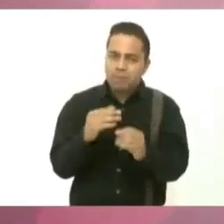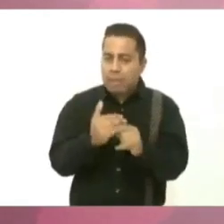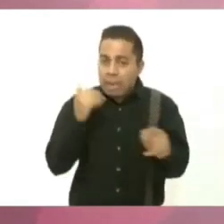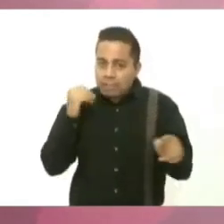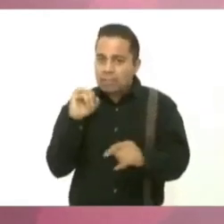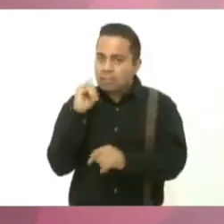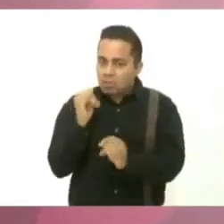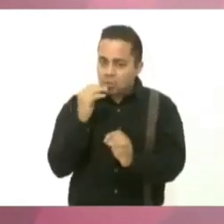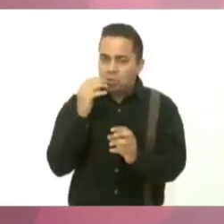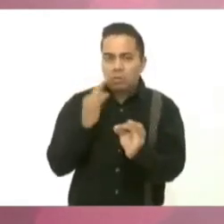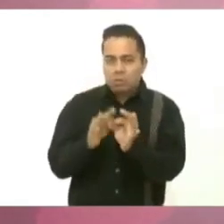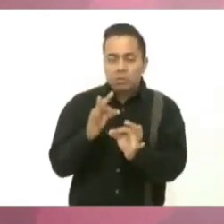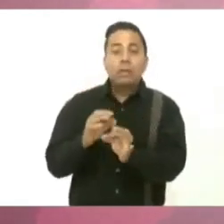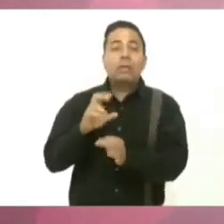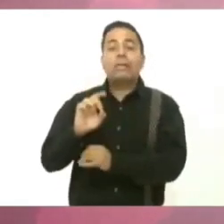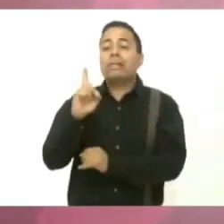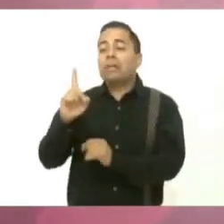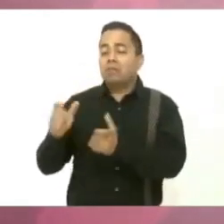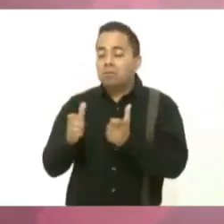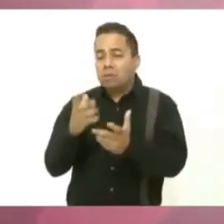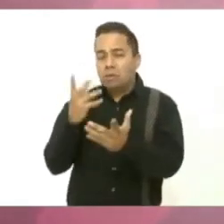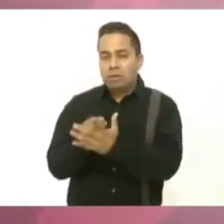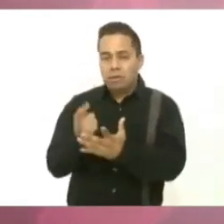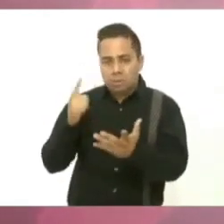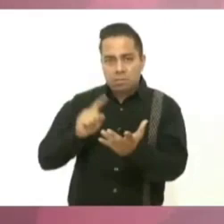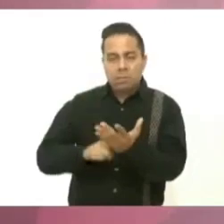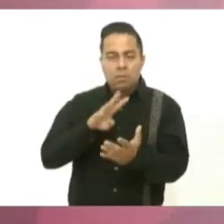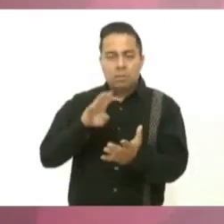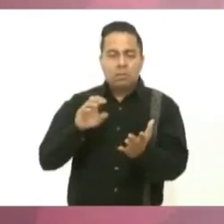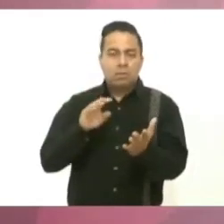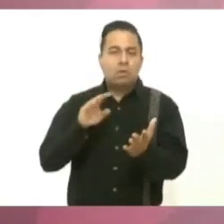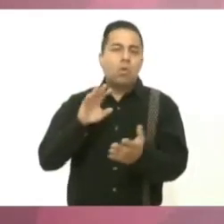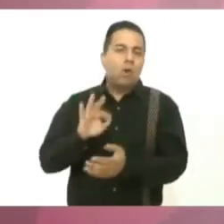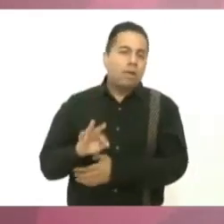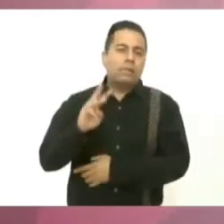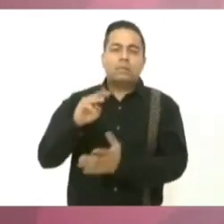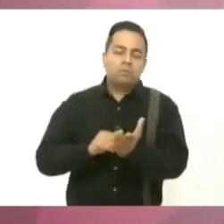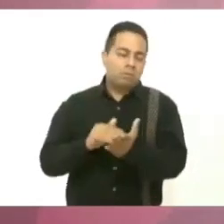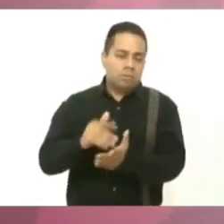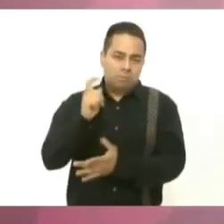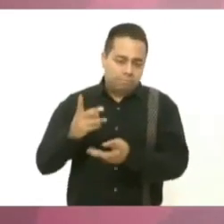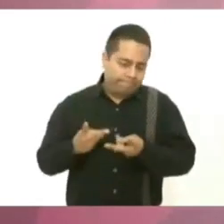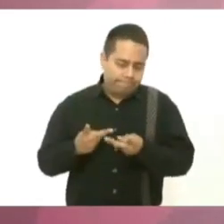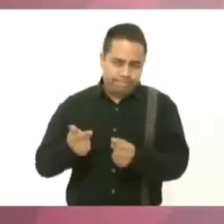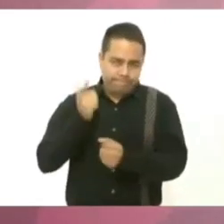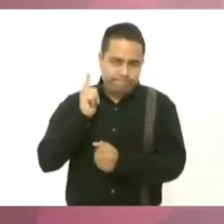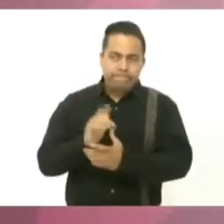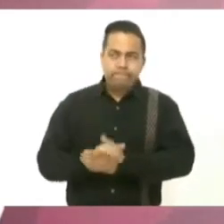junio 31 caminos con una inversión de 1.443 millones de pesos.